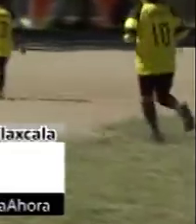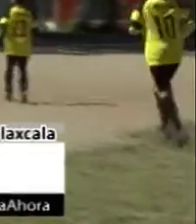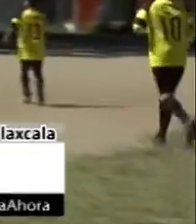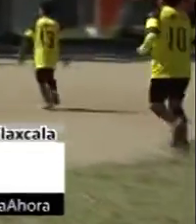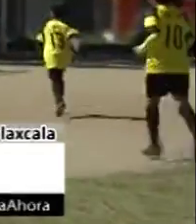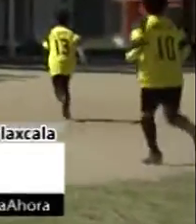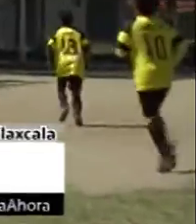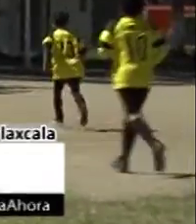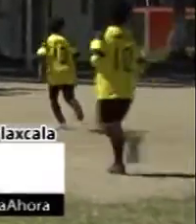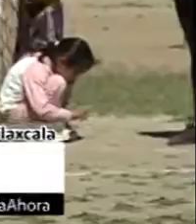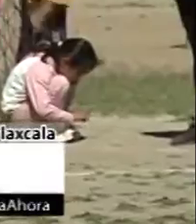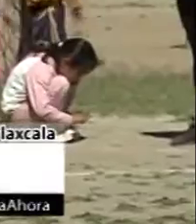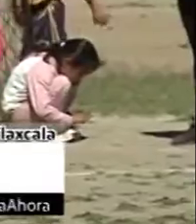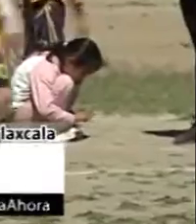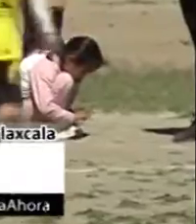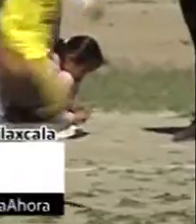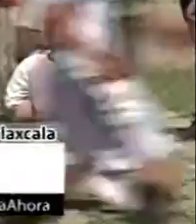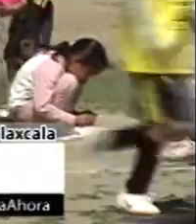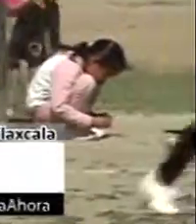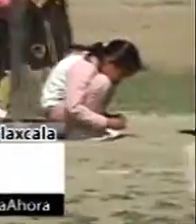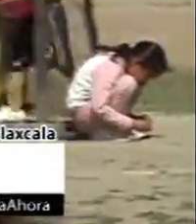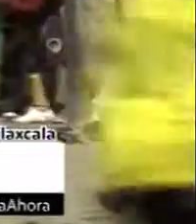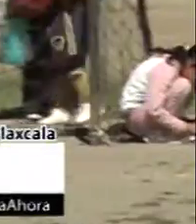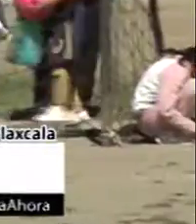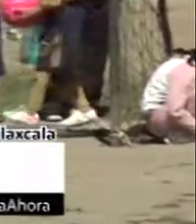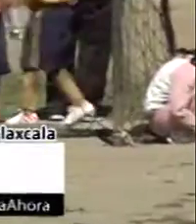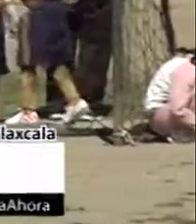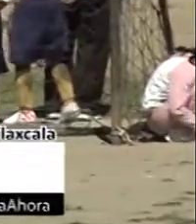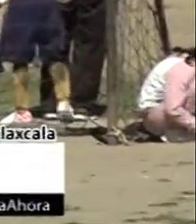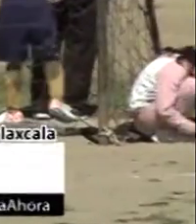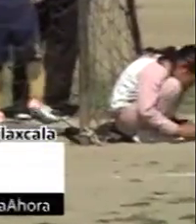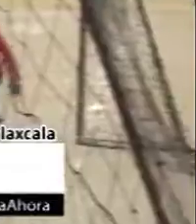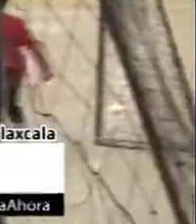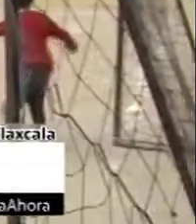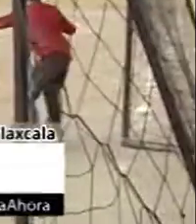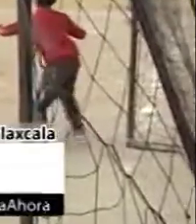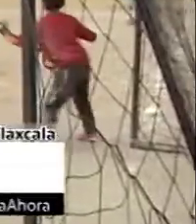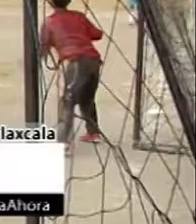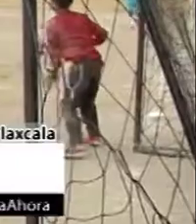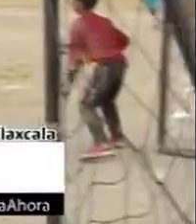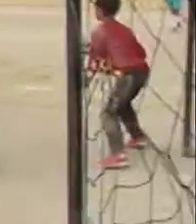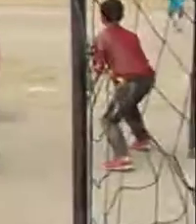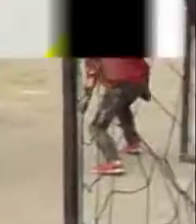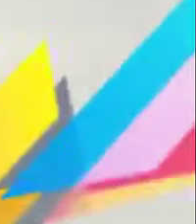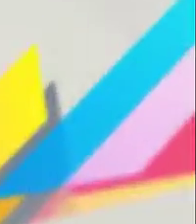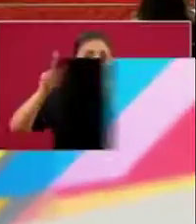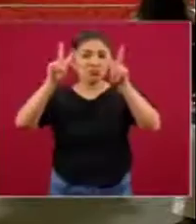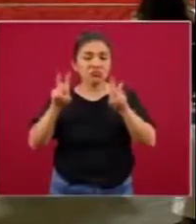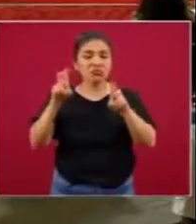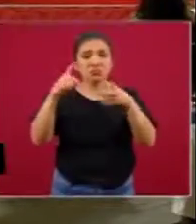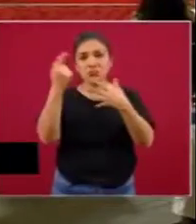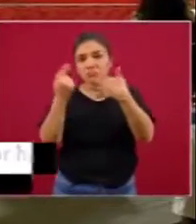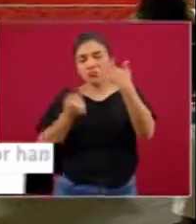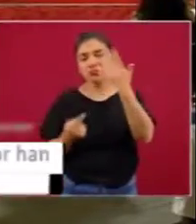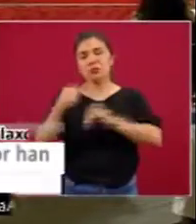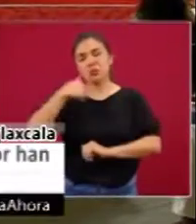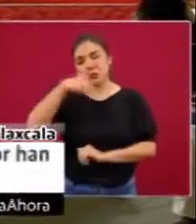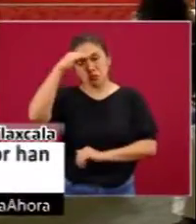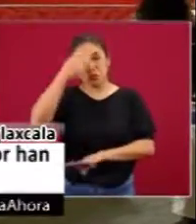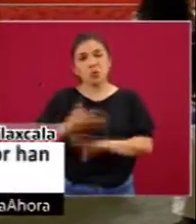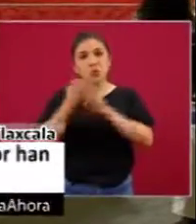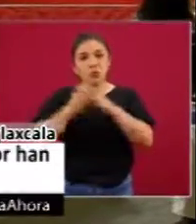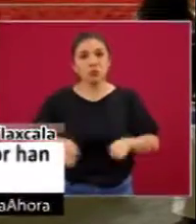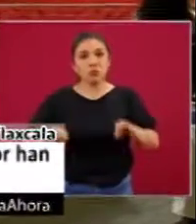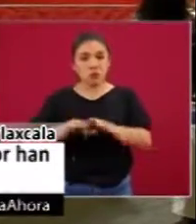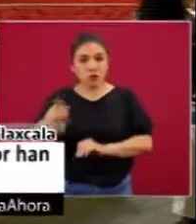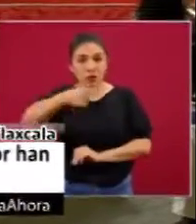de excelencia. El entrenador David Ortega explicó que pueden participar infantes a partir de los 5 años. Las autoridades sanitarias federales